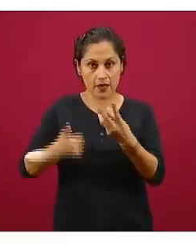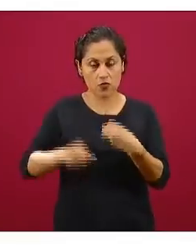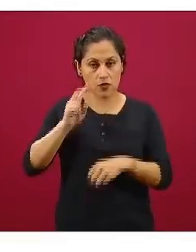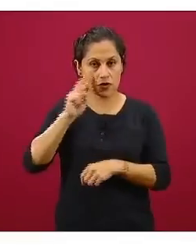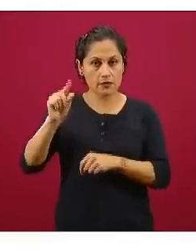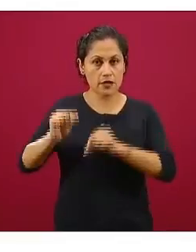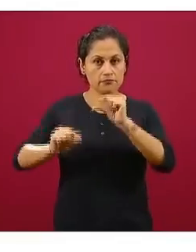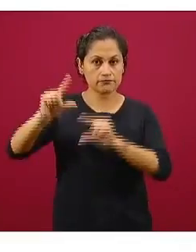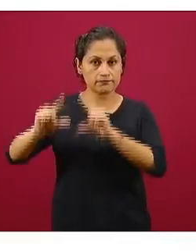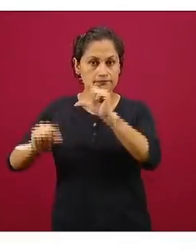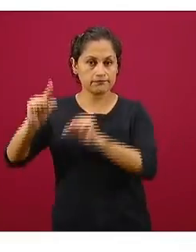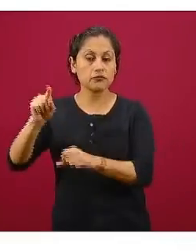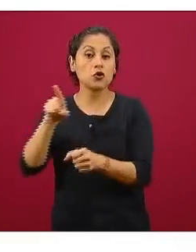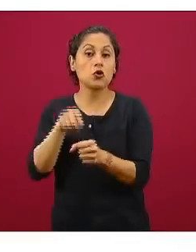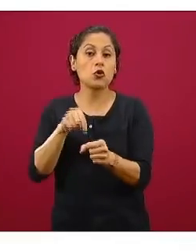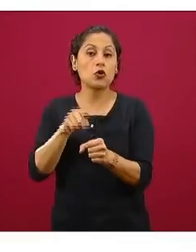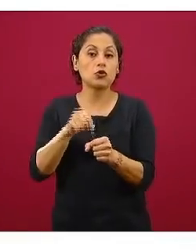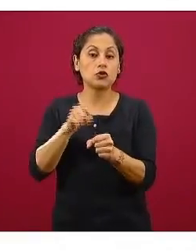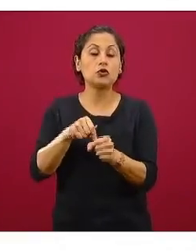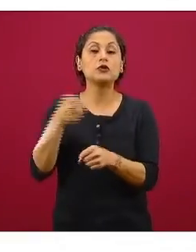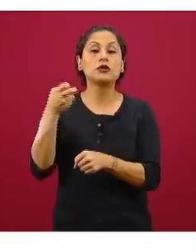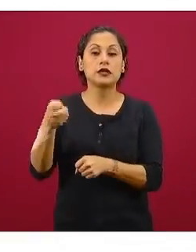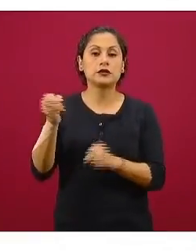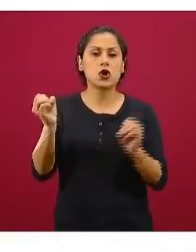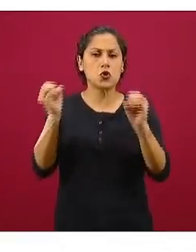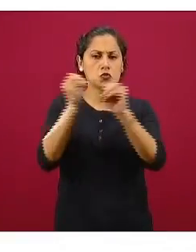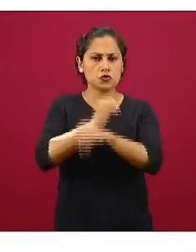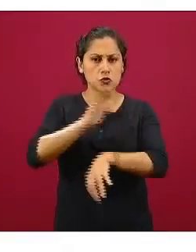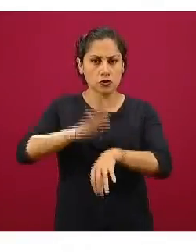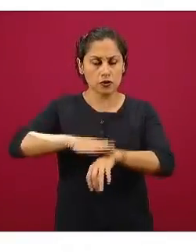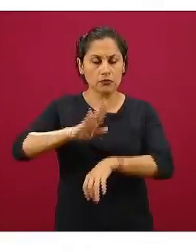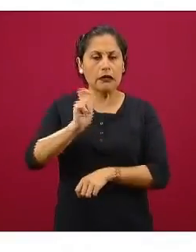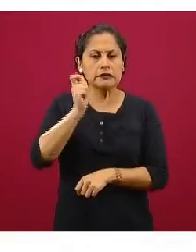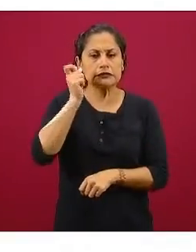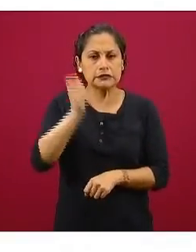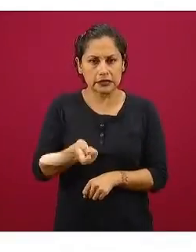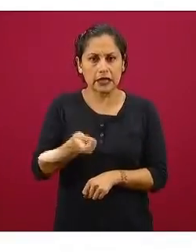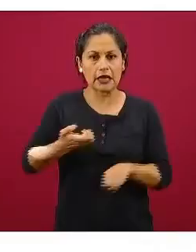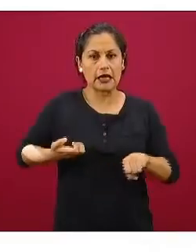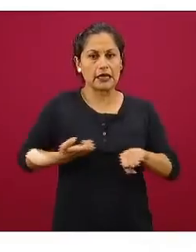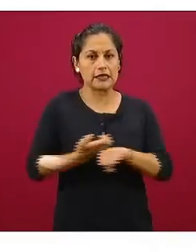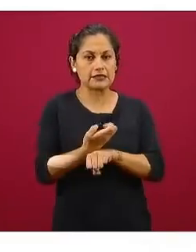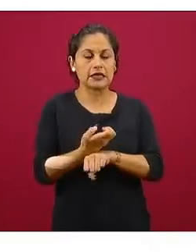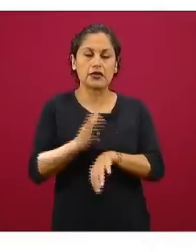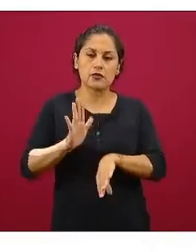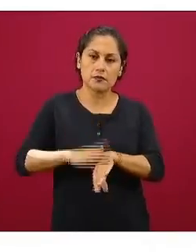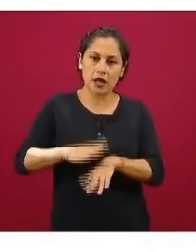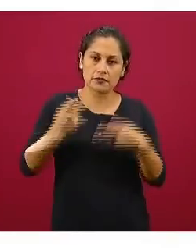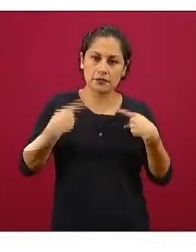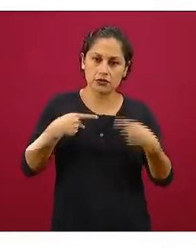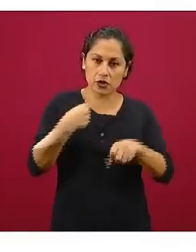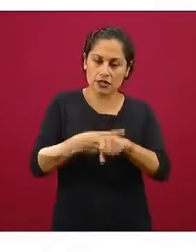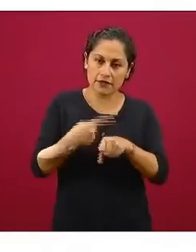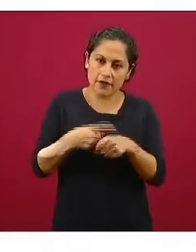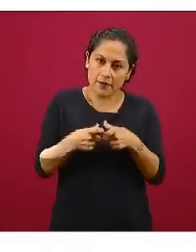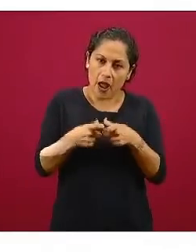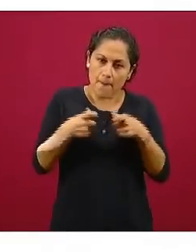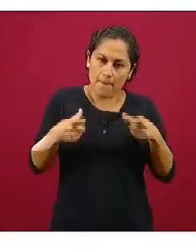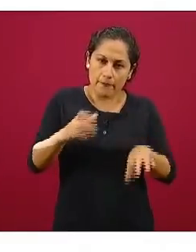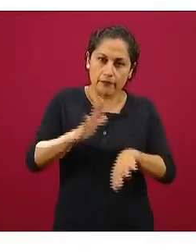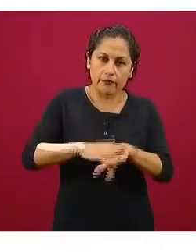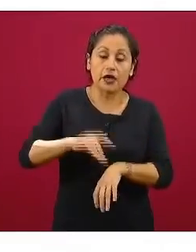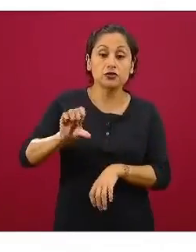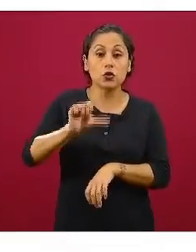rangos de colores, más oscuro el color quiere decir que ha acumulado más casos desde que inició la epidemia, mientras más claro el